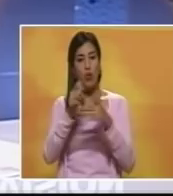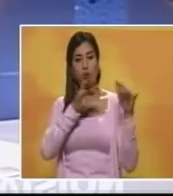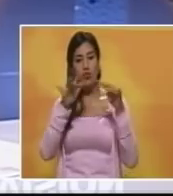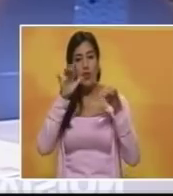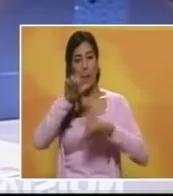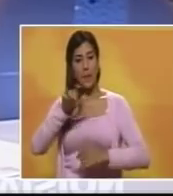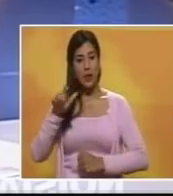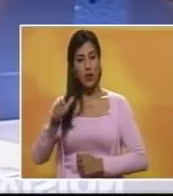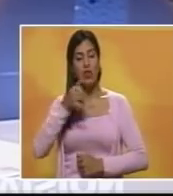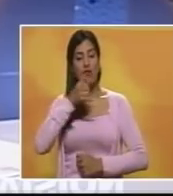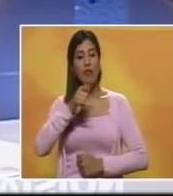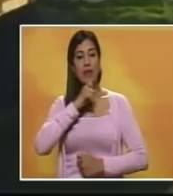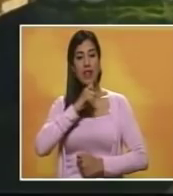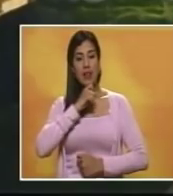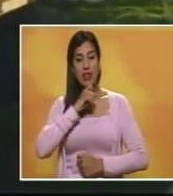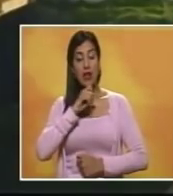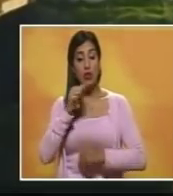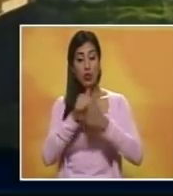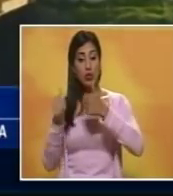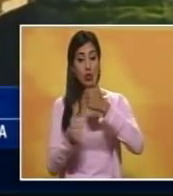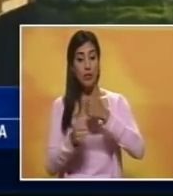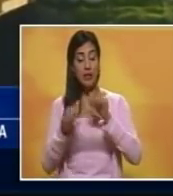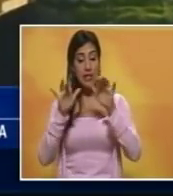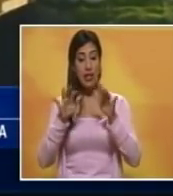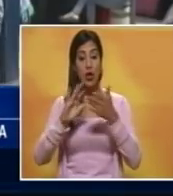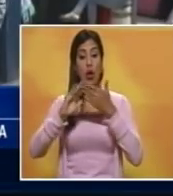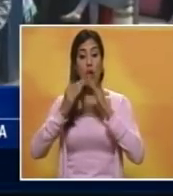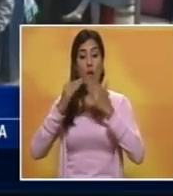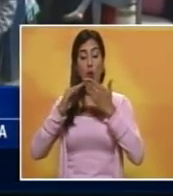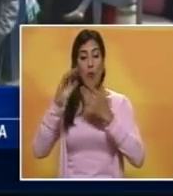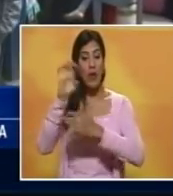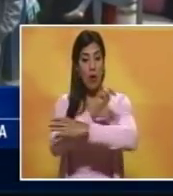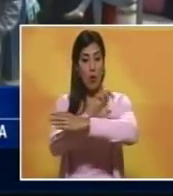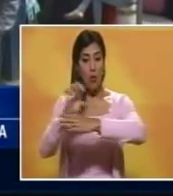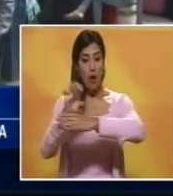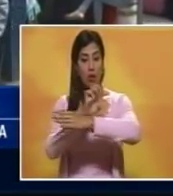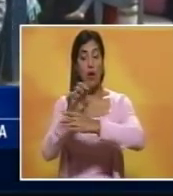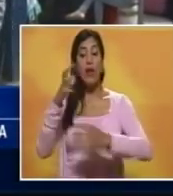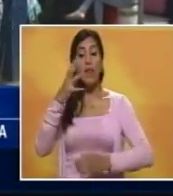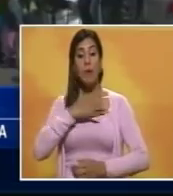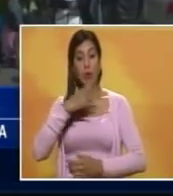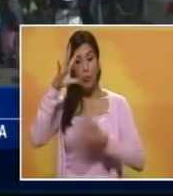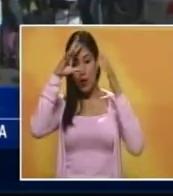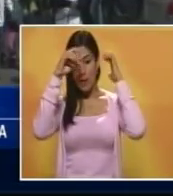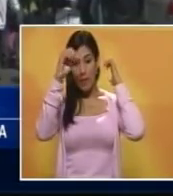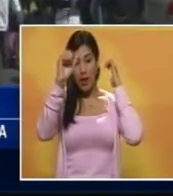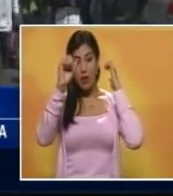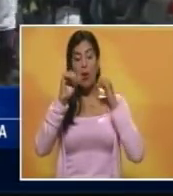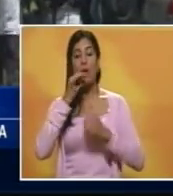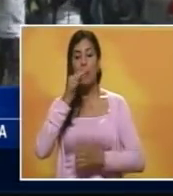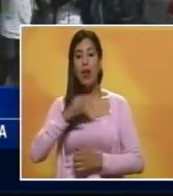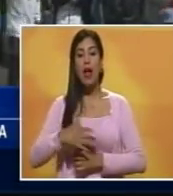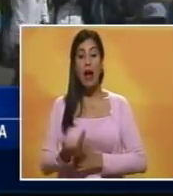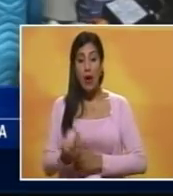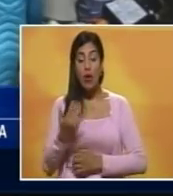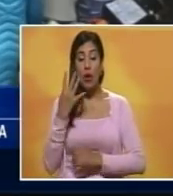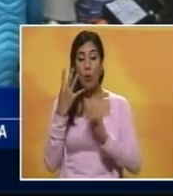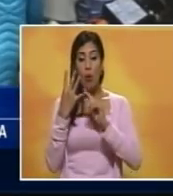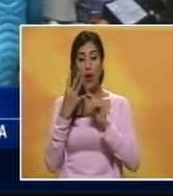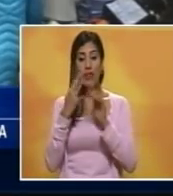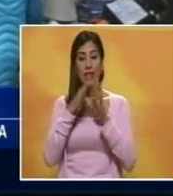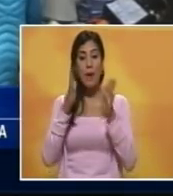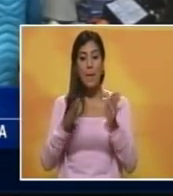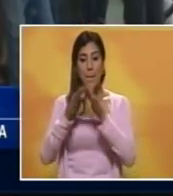migrantes venezolanos. Así lo informó el subsecretario de la Comunidad Ecuatoriana Migrante, el embajador Jorge Icaza, durante la 4ª